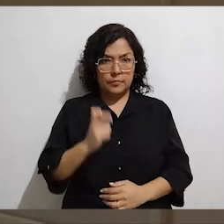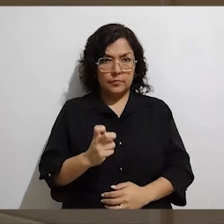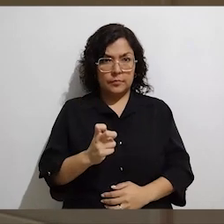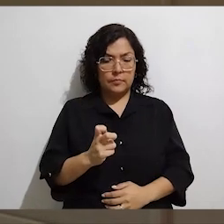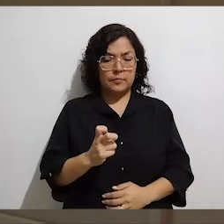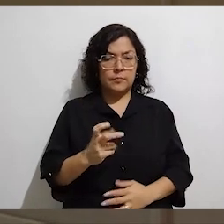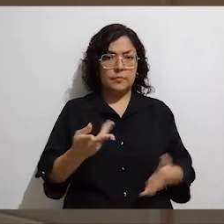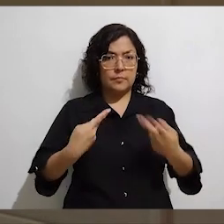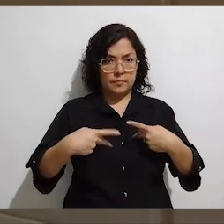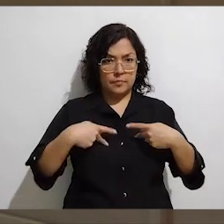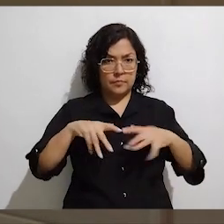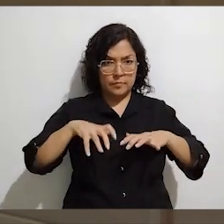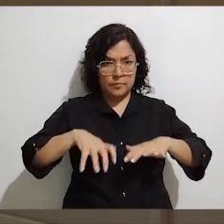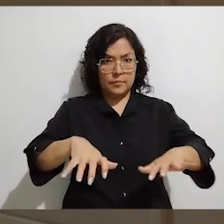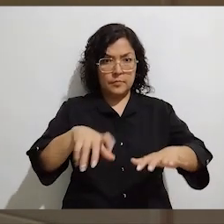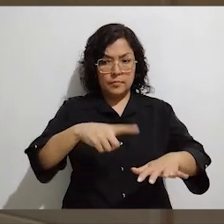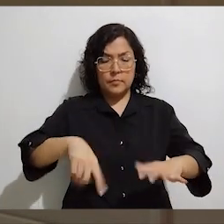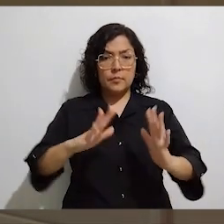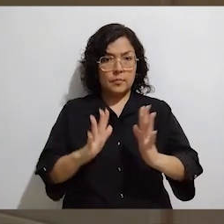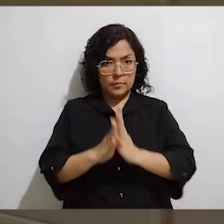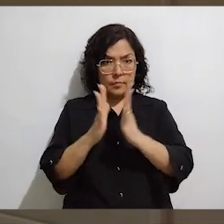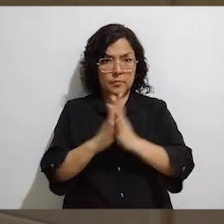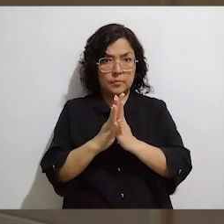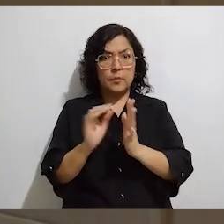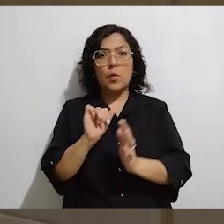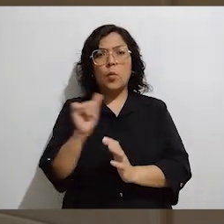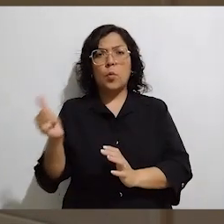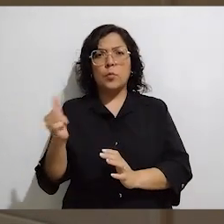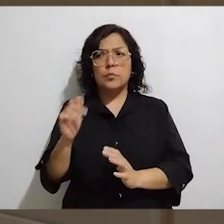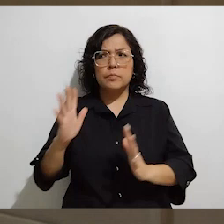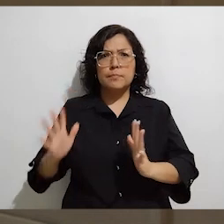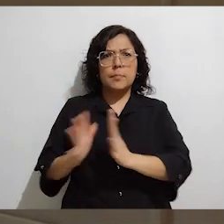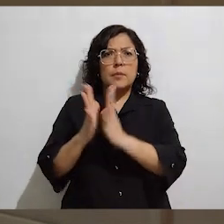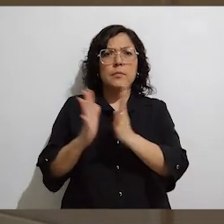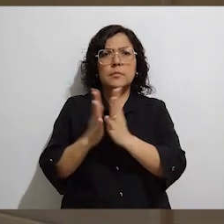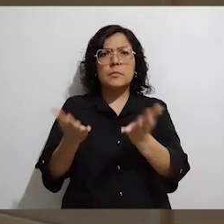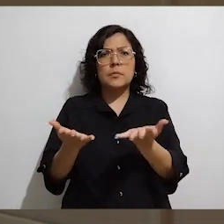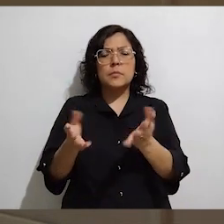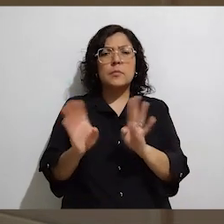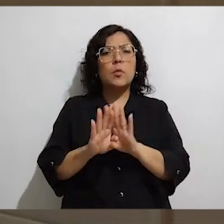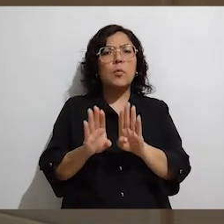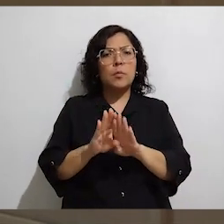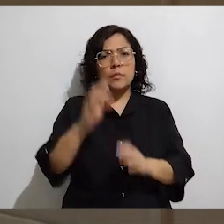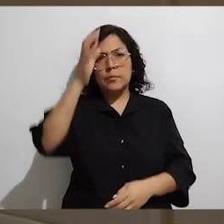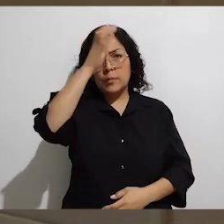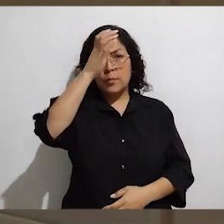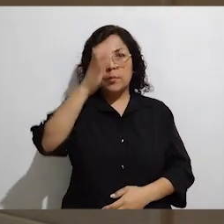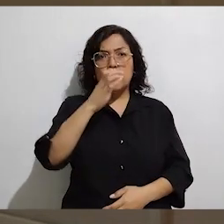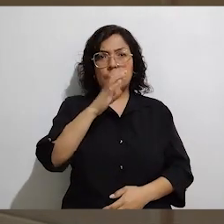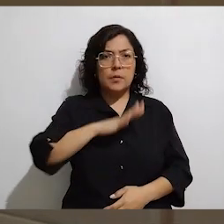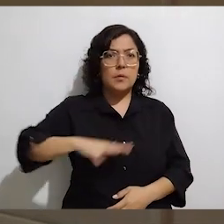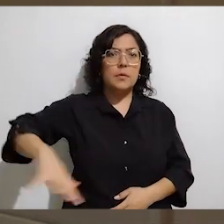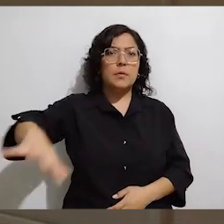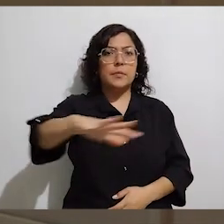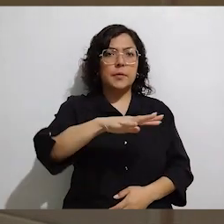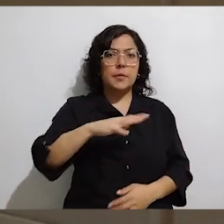la participación ciudadana de la que se habló en este pasado proceso electoral, donde Coahuila resultó con un elevado número